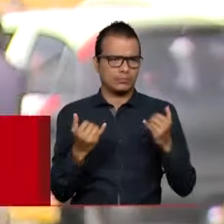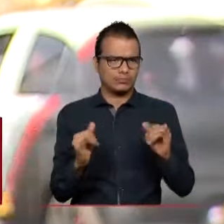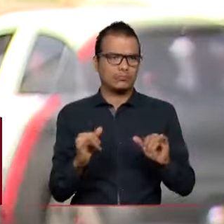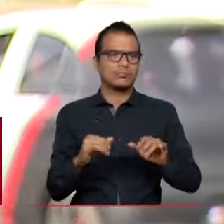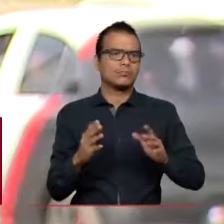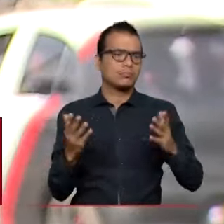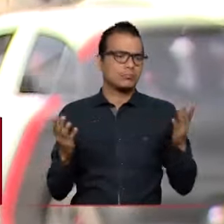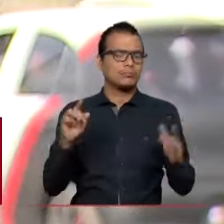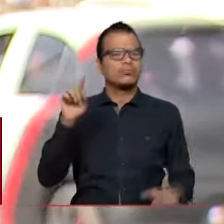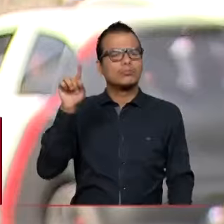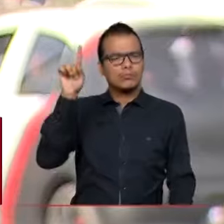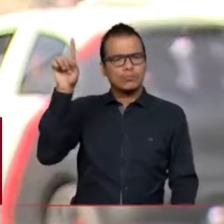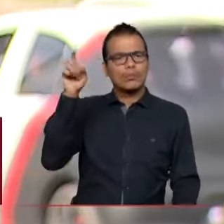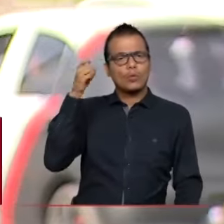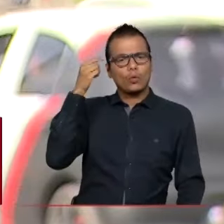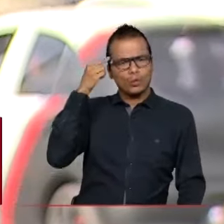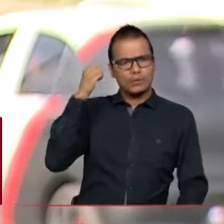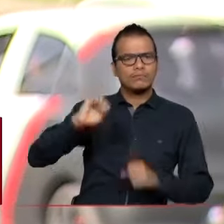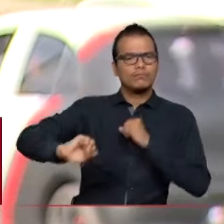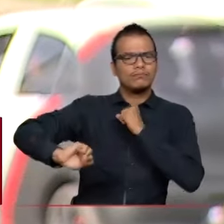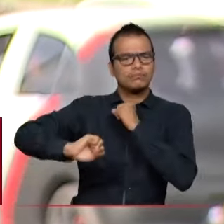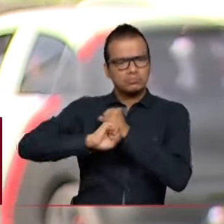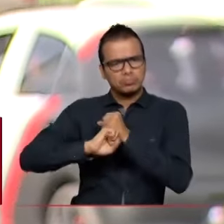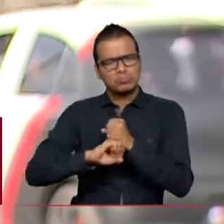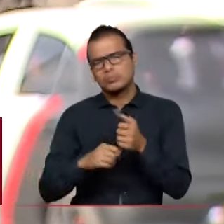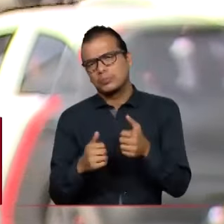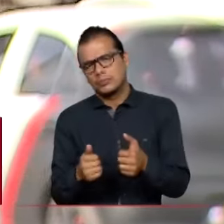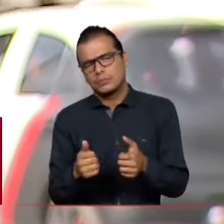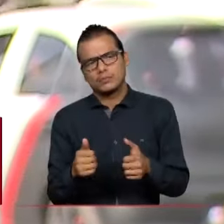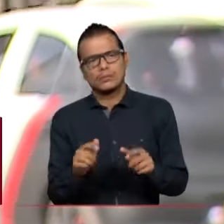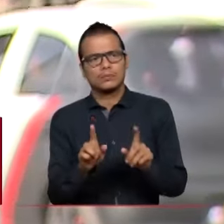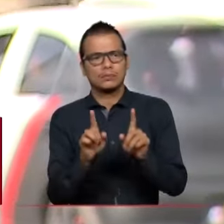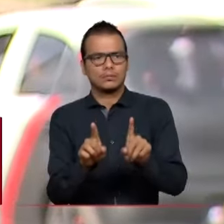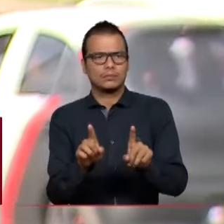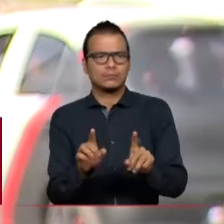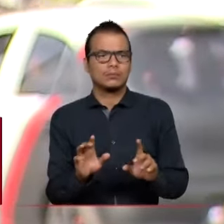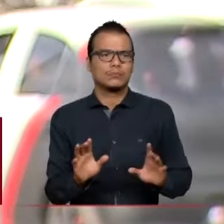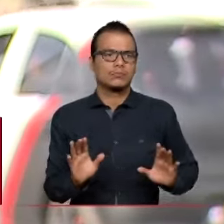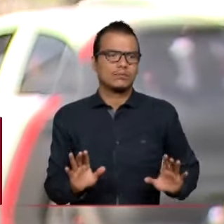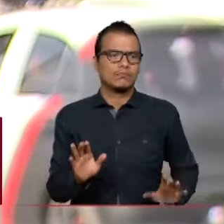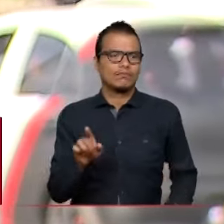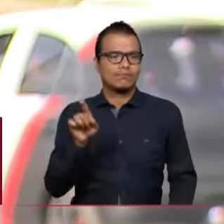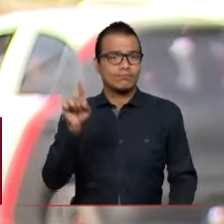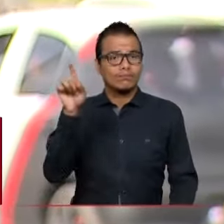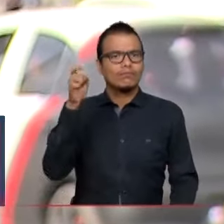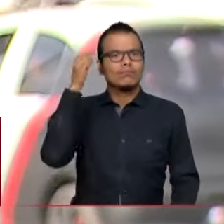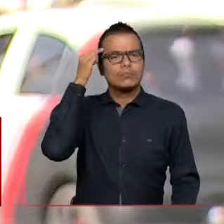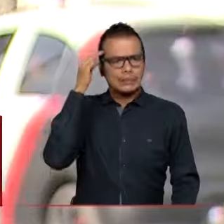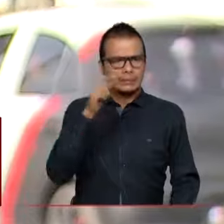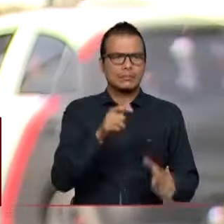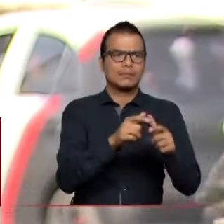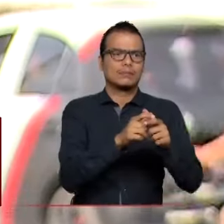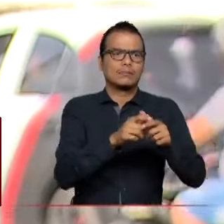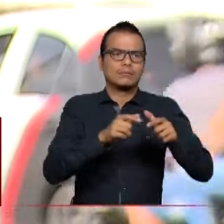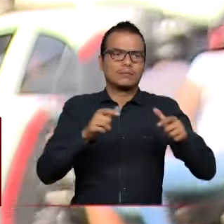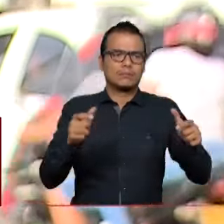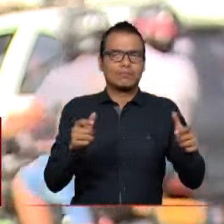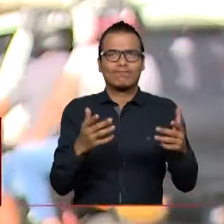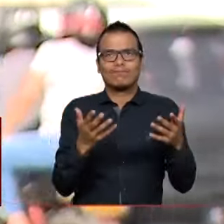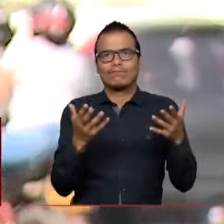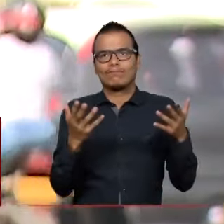mano el gobierno que nos apoya, ha sido un gobierno que han